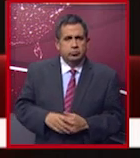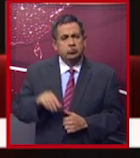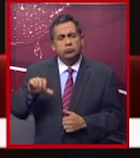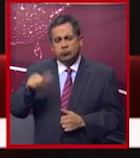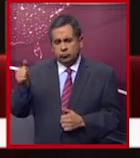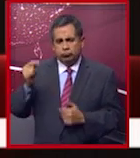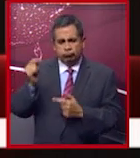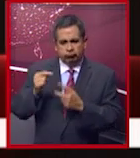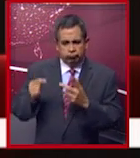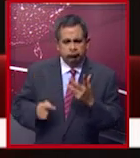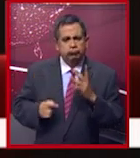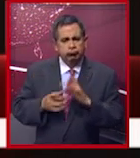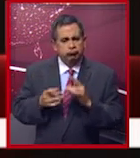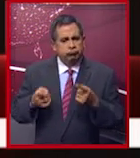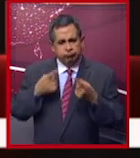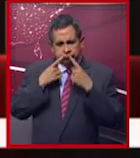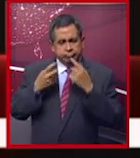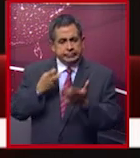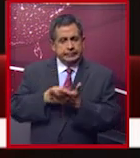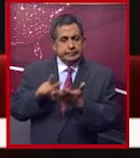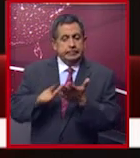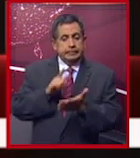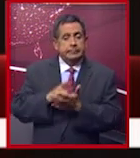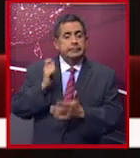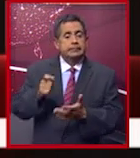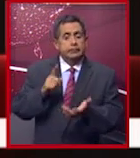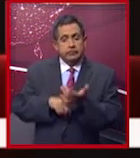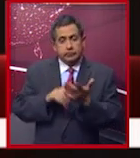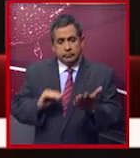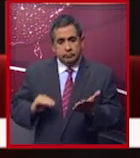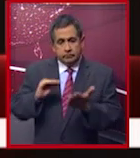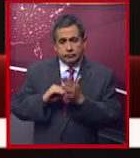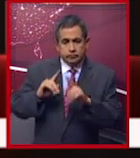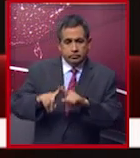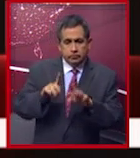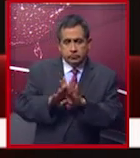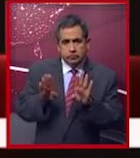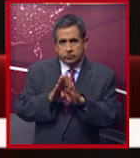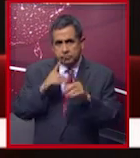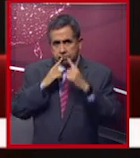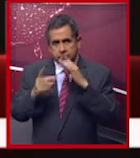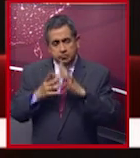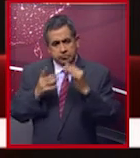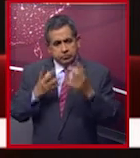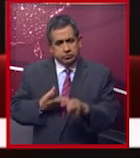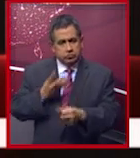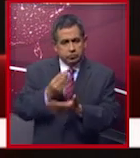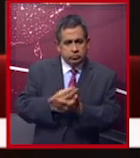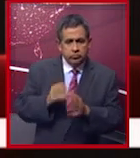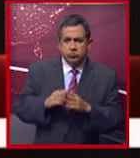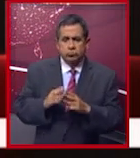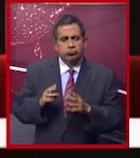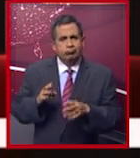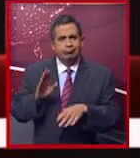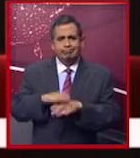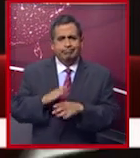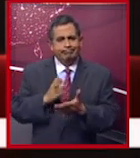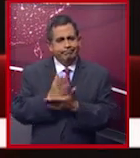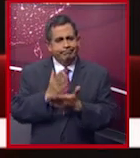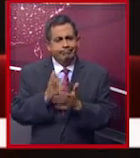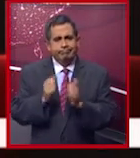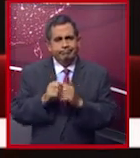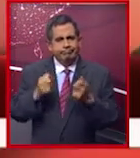los aciertos que contempla esta ley consiste en establecer diseños cuyos contenidos incluyan formatos accesibles para personas